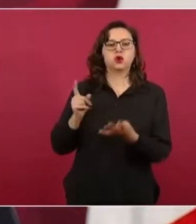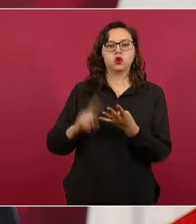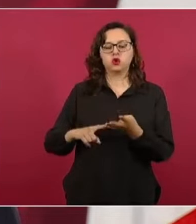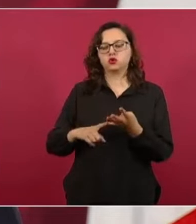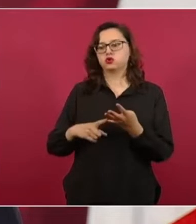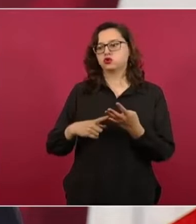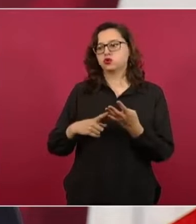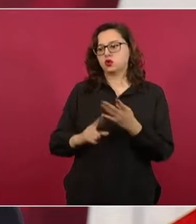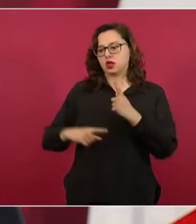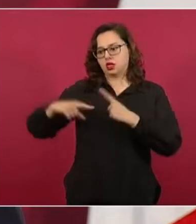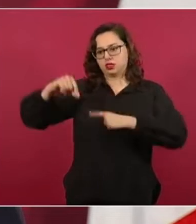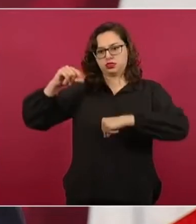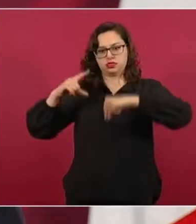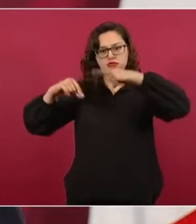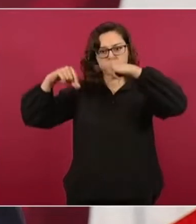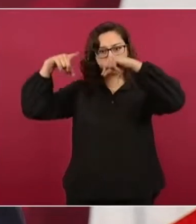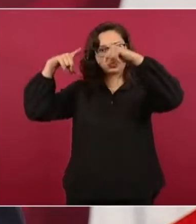trigo.